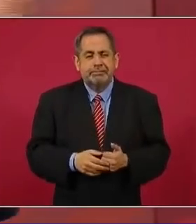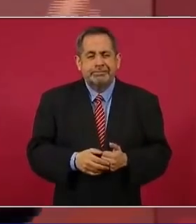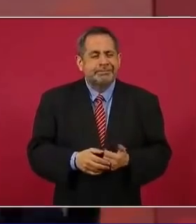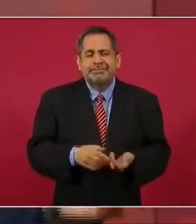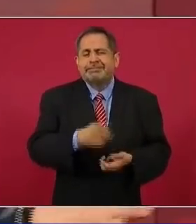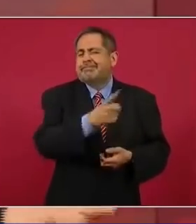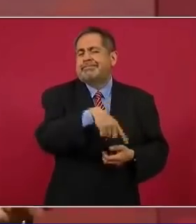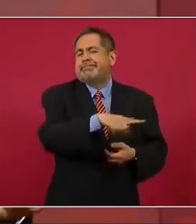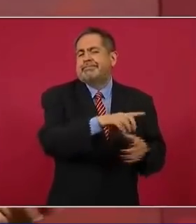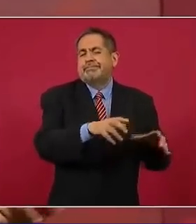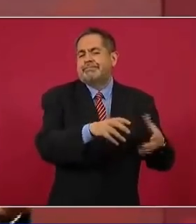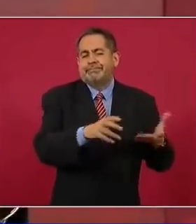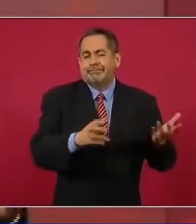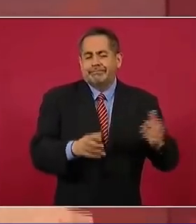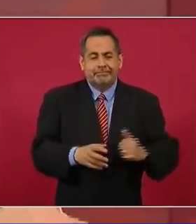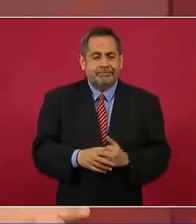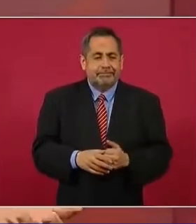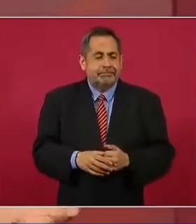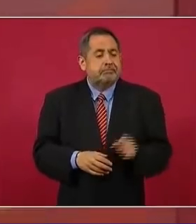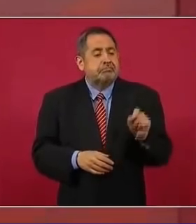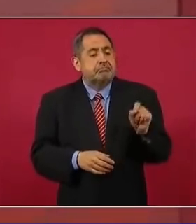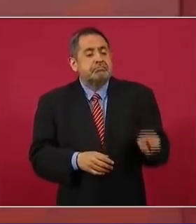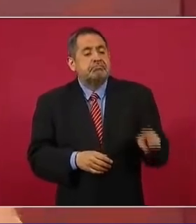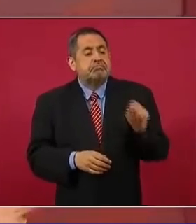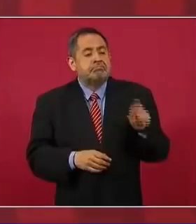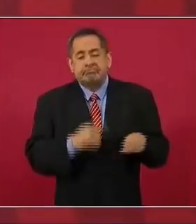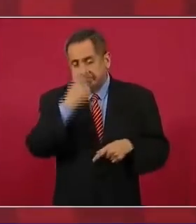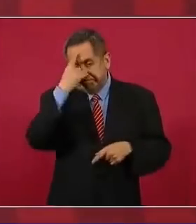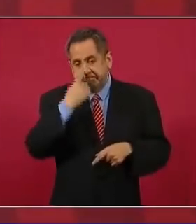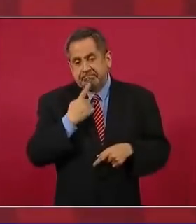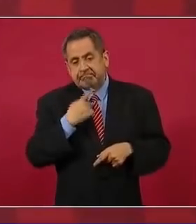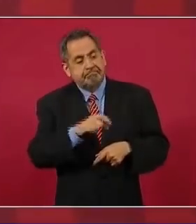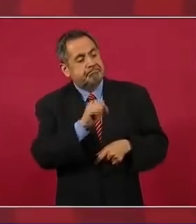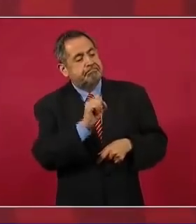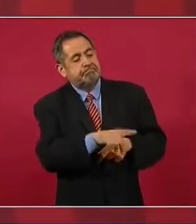Entonces son los mismos que hemos enfrentado